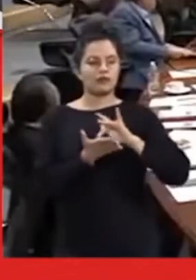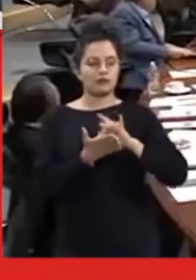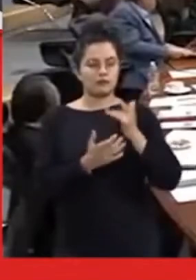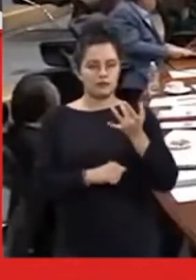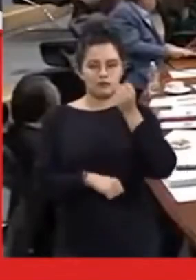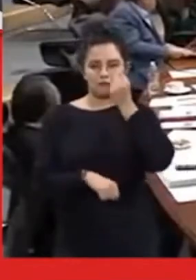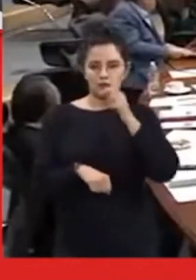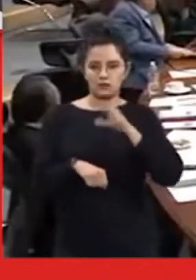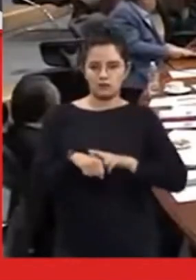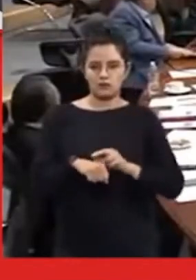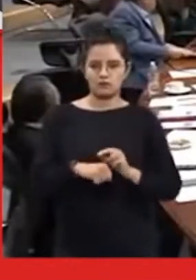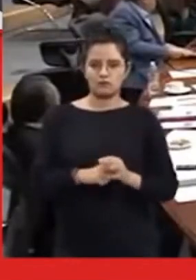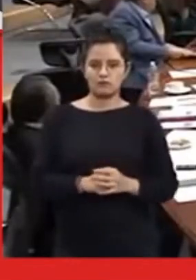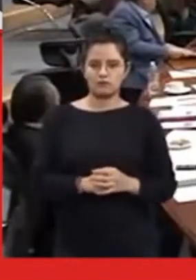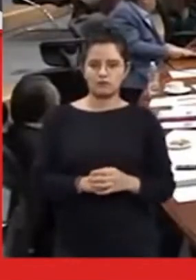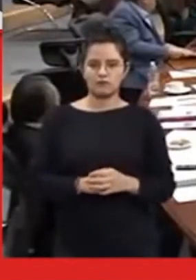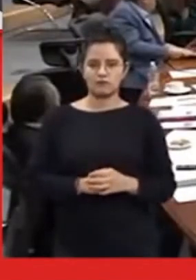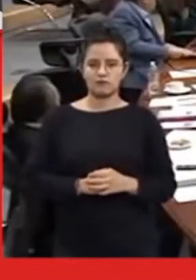secretario.